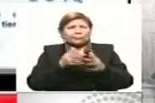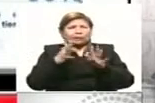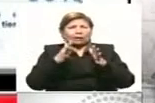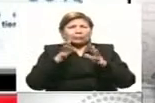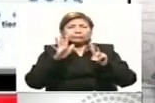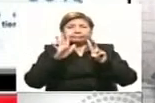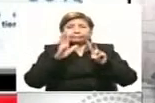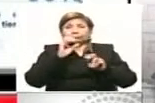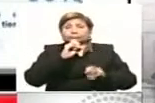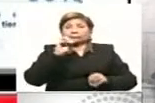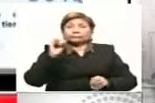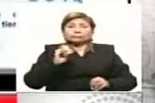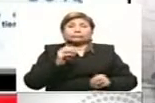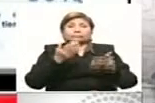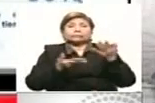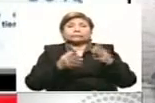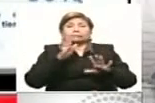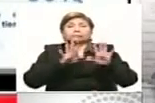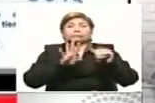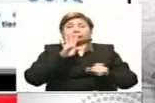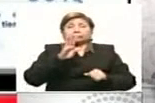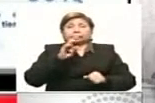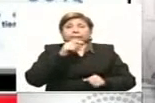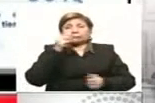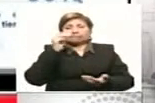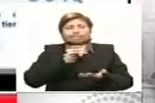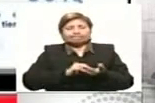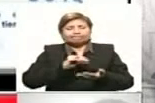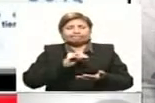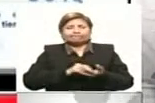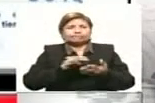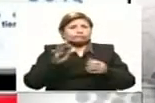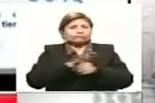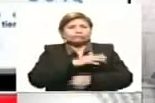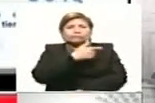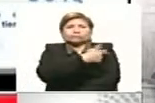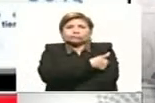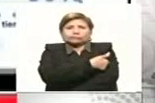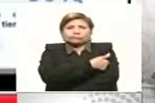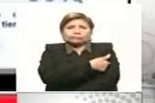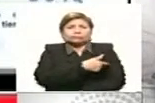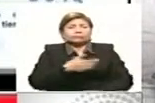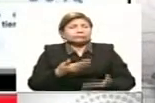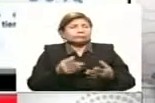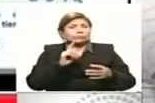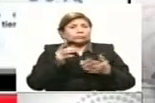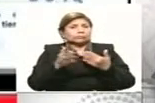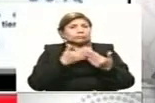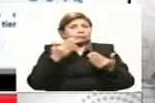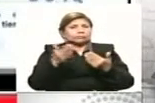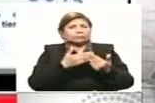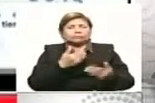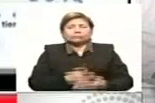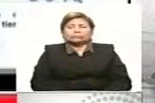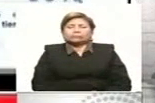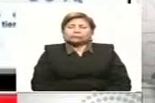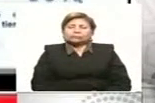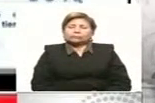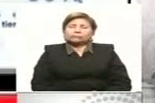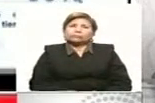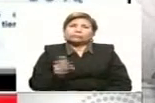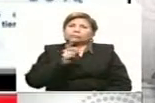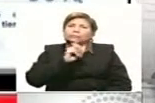de los menores de 14 meses con las vacunas completas. Esto no es sencillo porque además los que